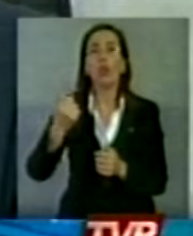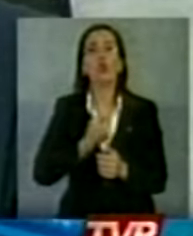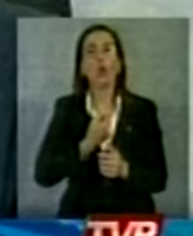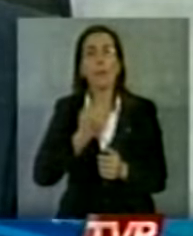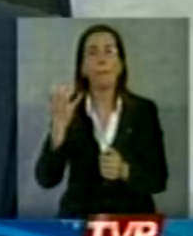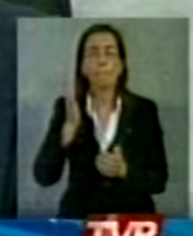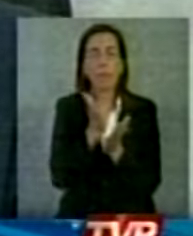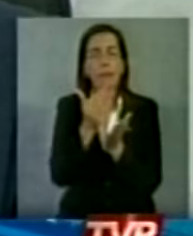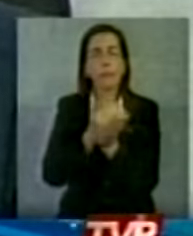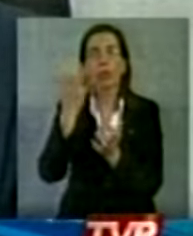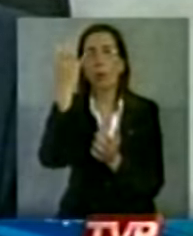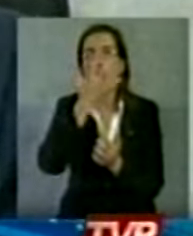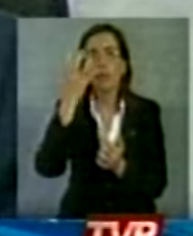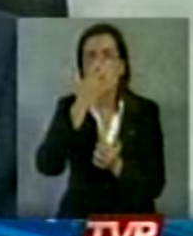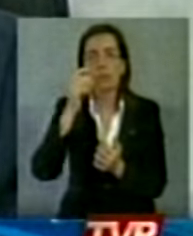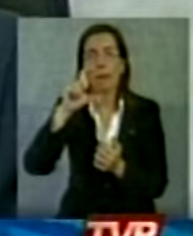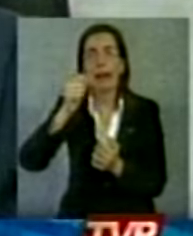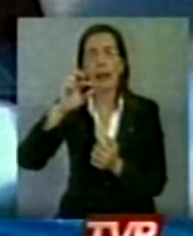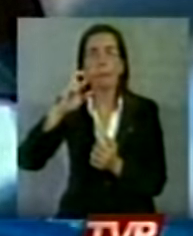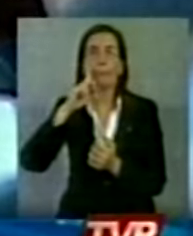en Montero, Capitán Cáceres.